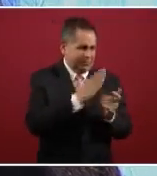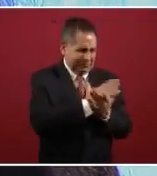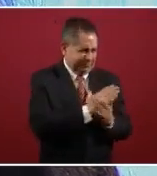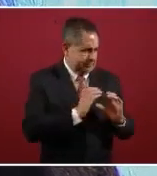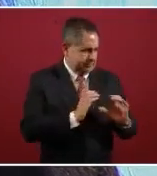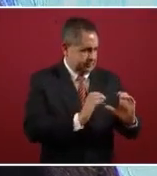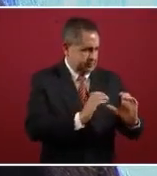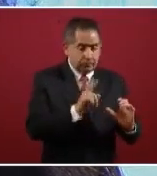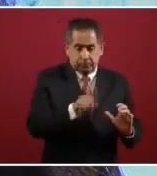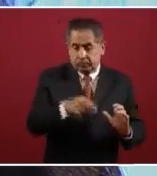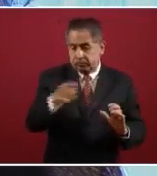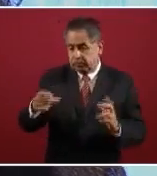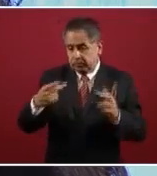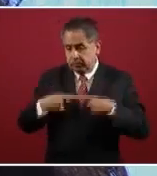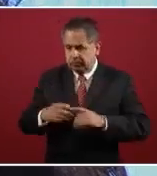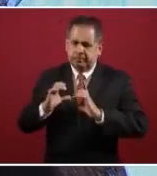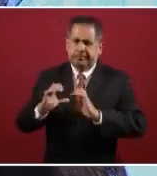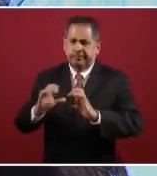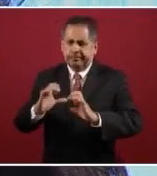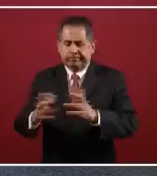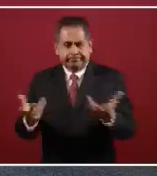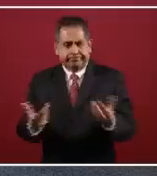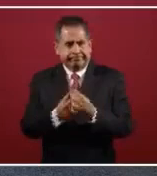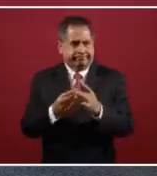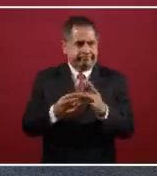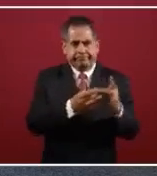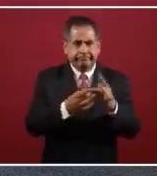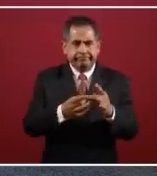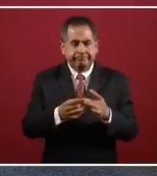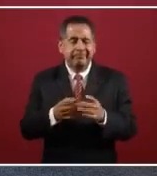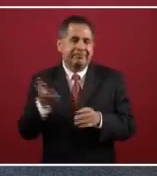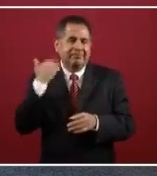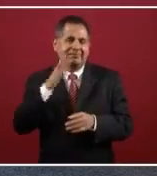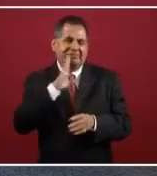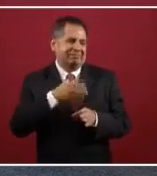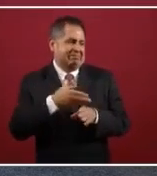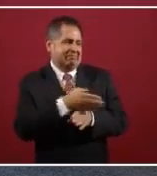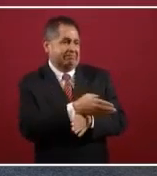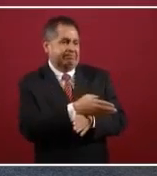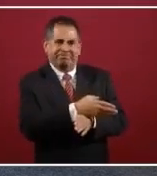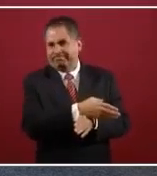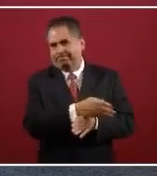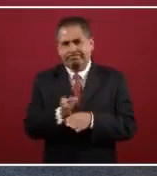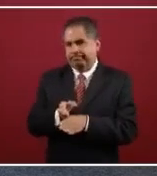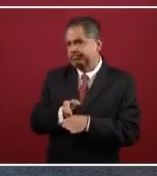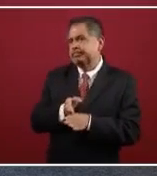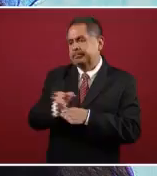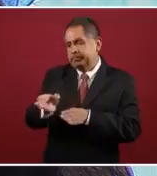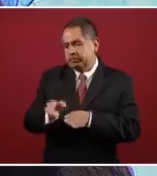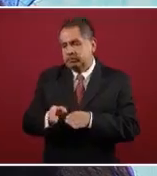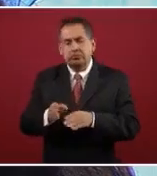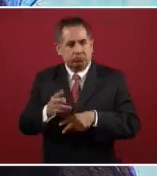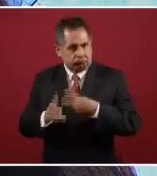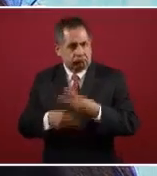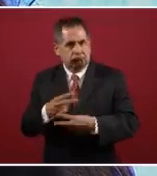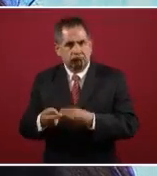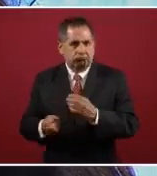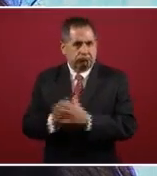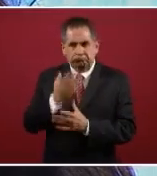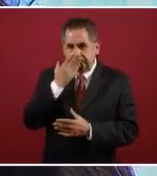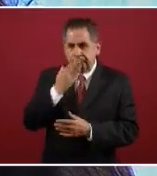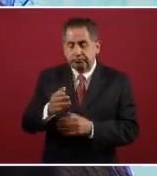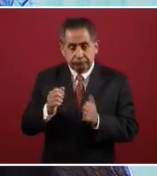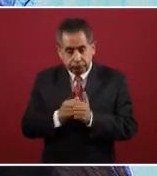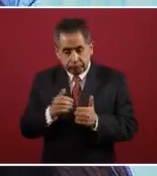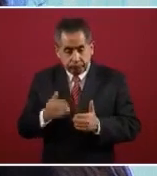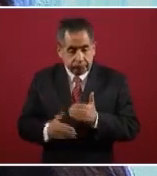través de un cambio de rumbo. Y es generar las condiciones para que el modelo continúe con su propia dinámica más